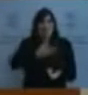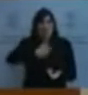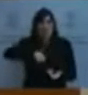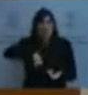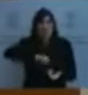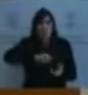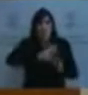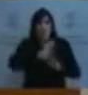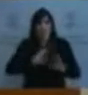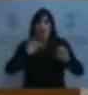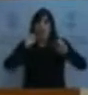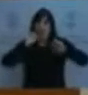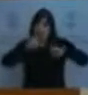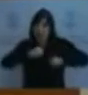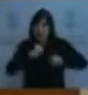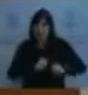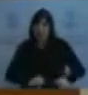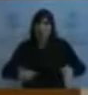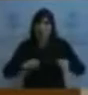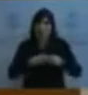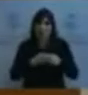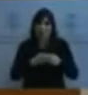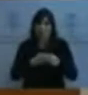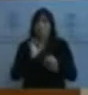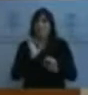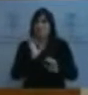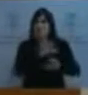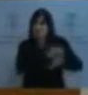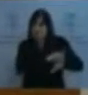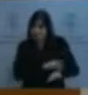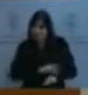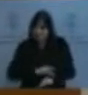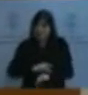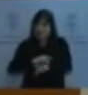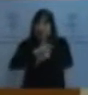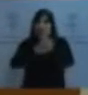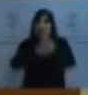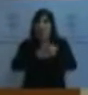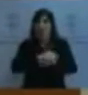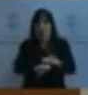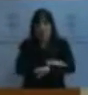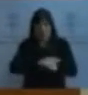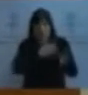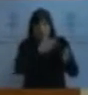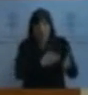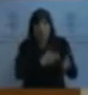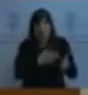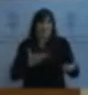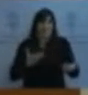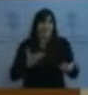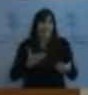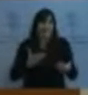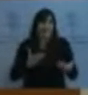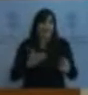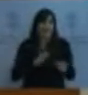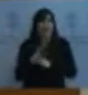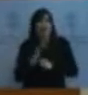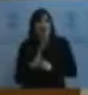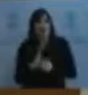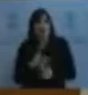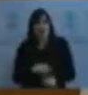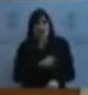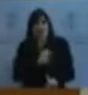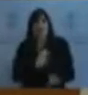que la orientación política al Gobierno que preside no es vinculante, pero si usted liderase,